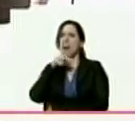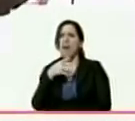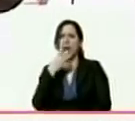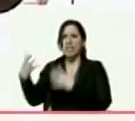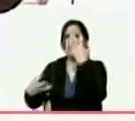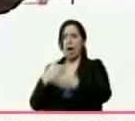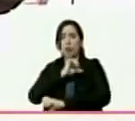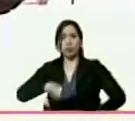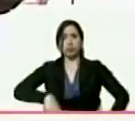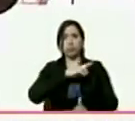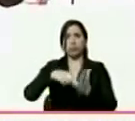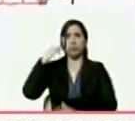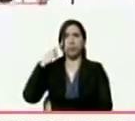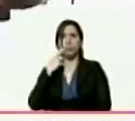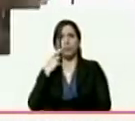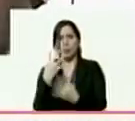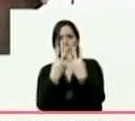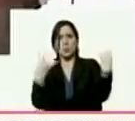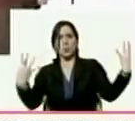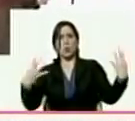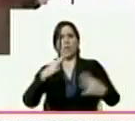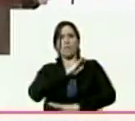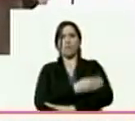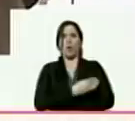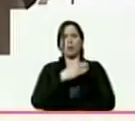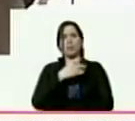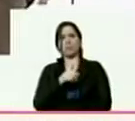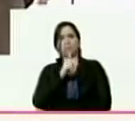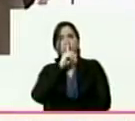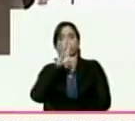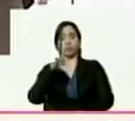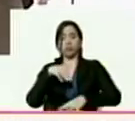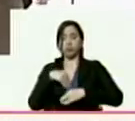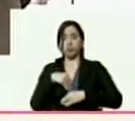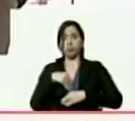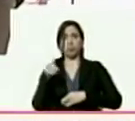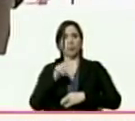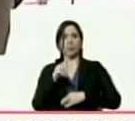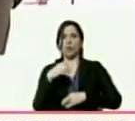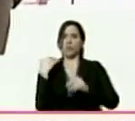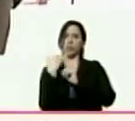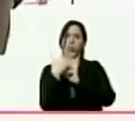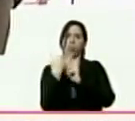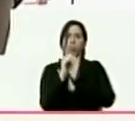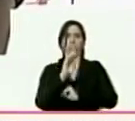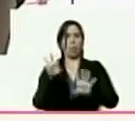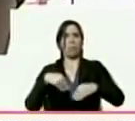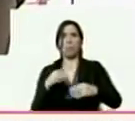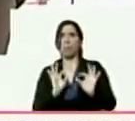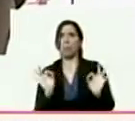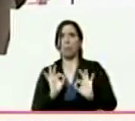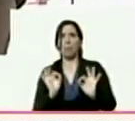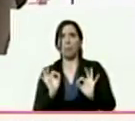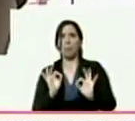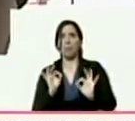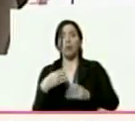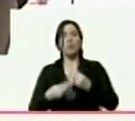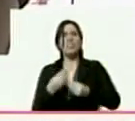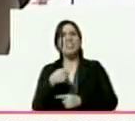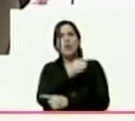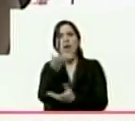allí, incólume, no cayó en la provocación? ¿Por qué no se tomaron, por qué no hicieron eso con los